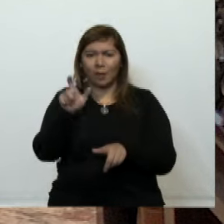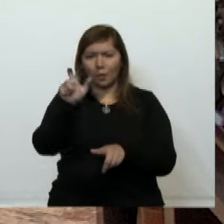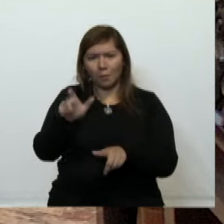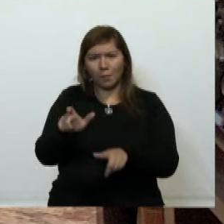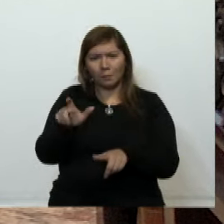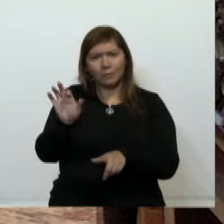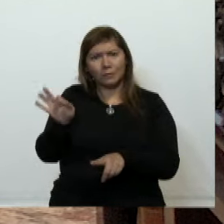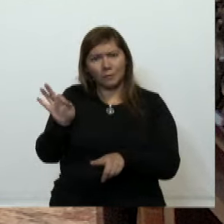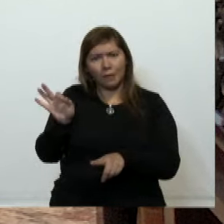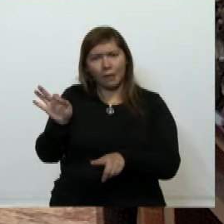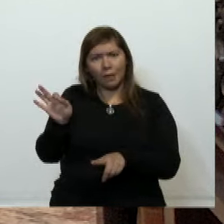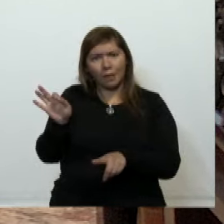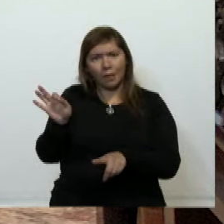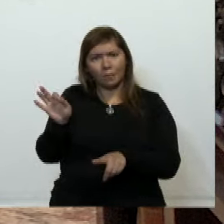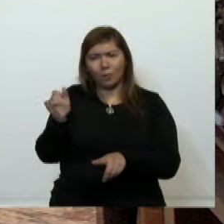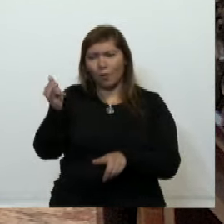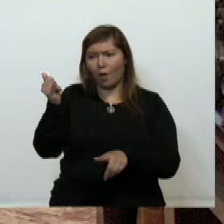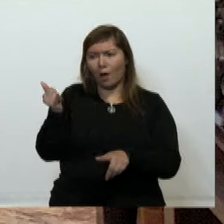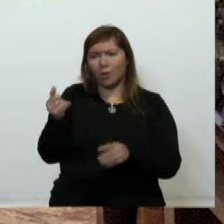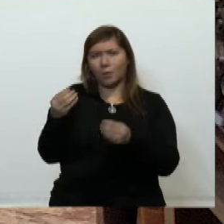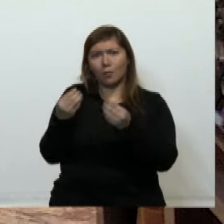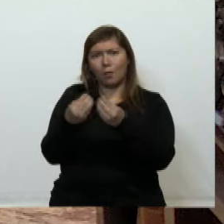ni a sabios ni a